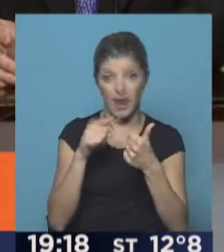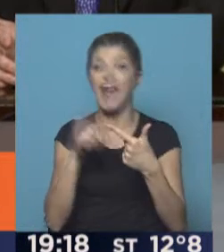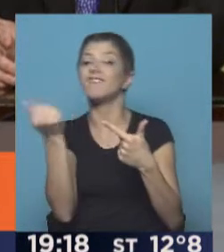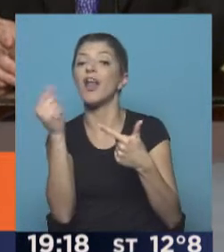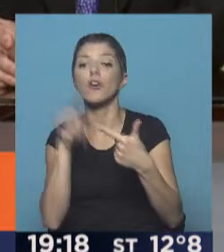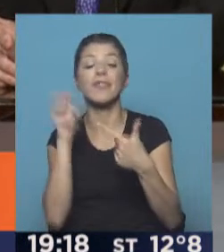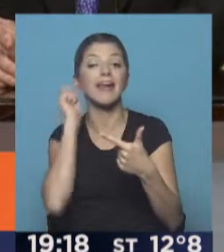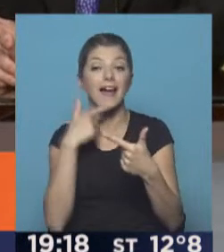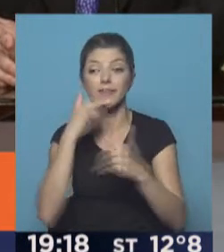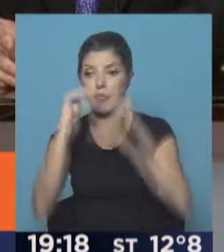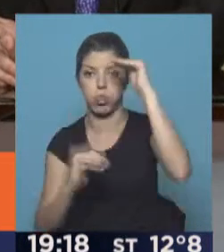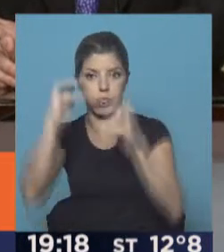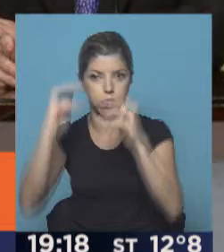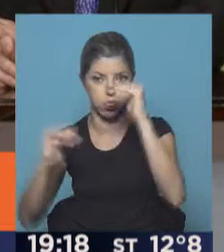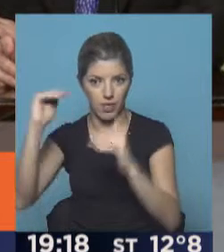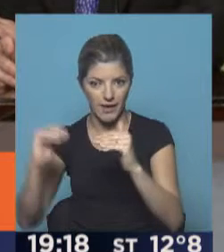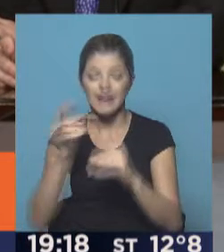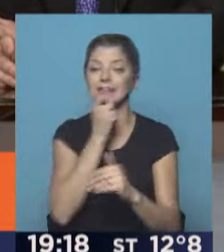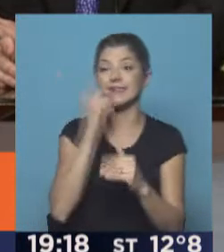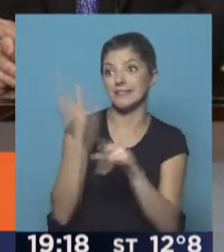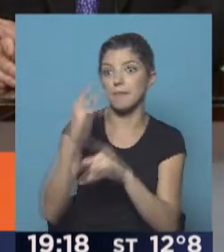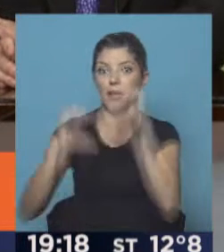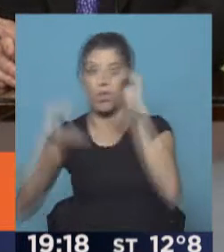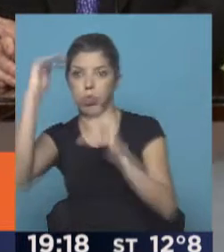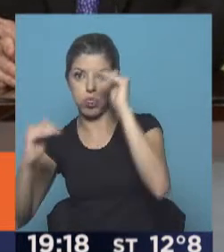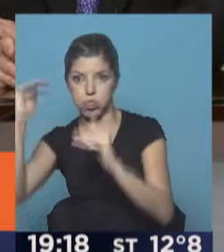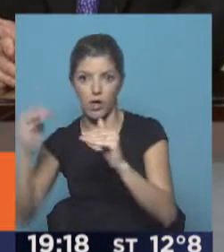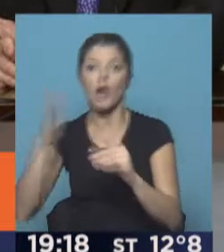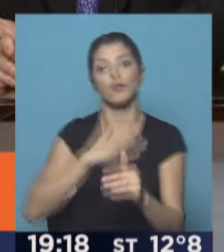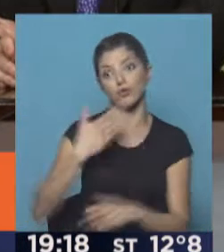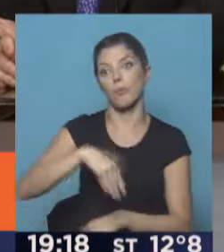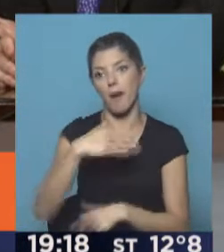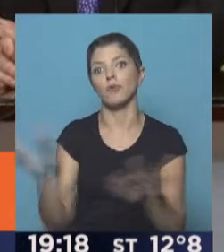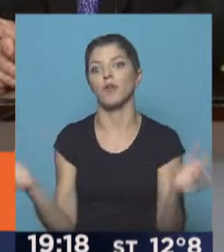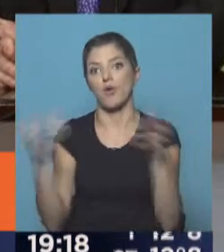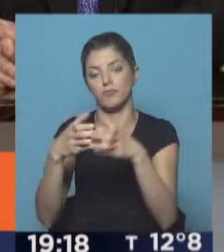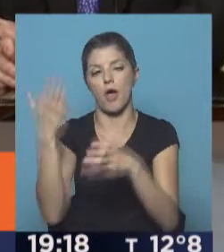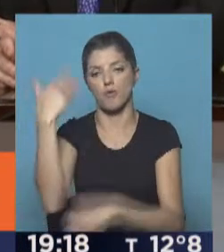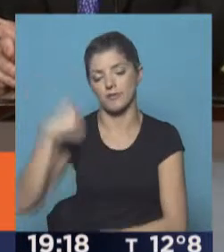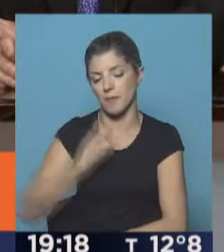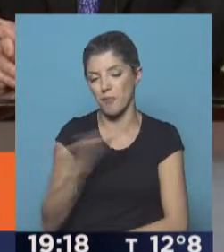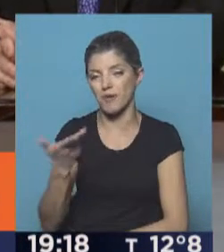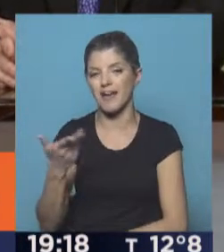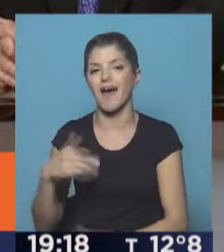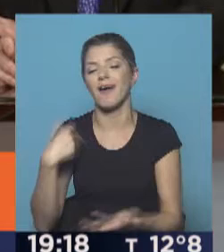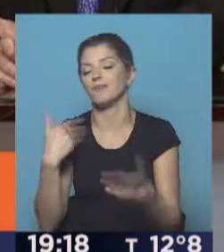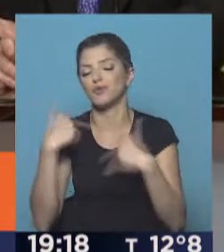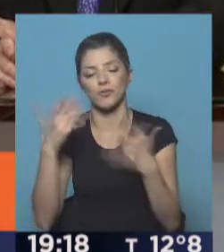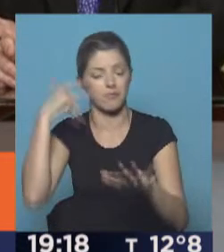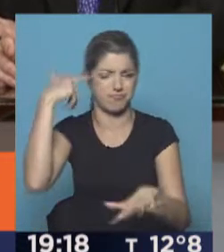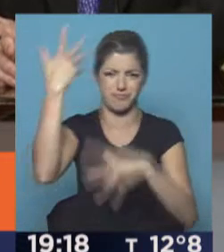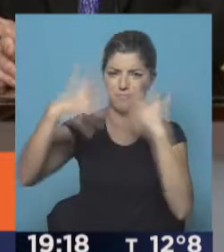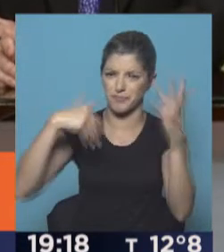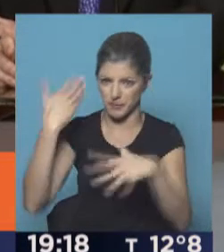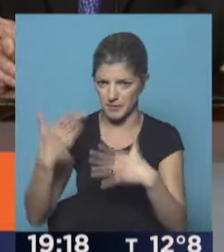que varía. Si cada vez que varía el valor del gas tenemos que hacer una audiencia pública, entonces generaría unas distorsiones muy grandes. No